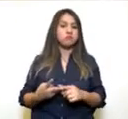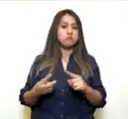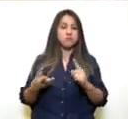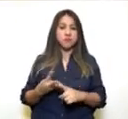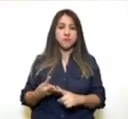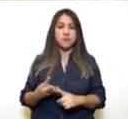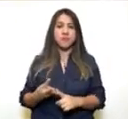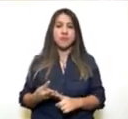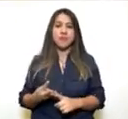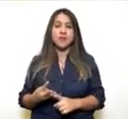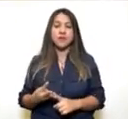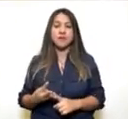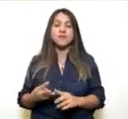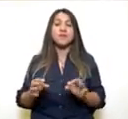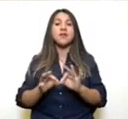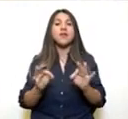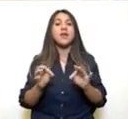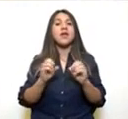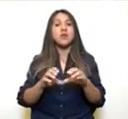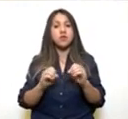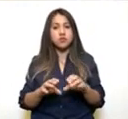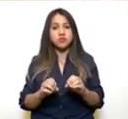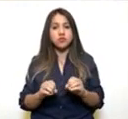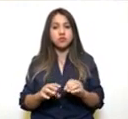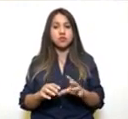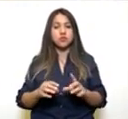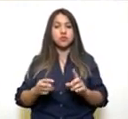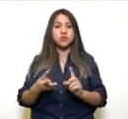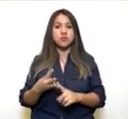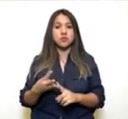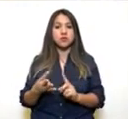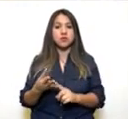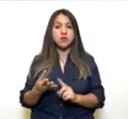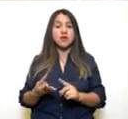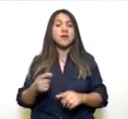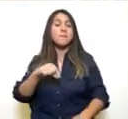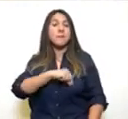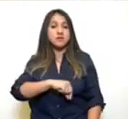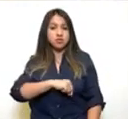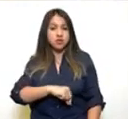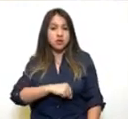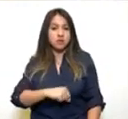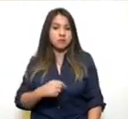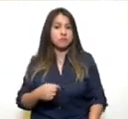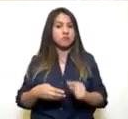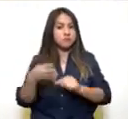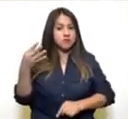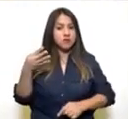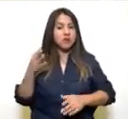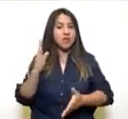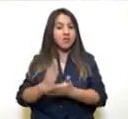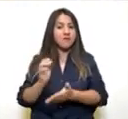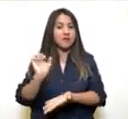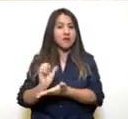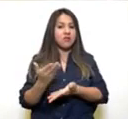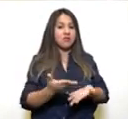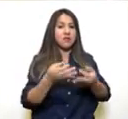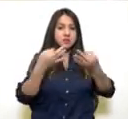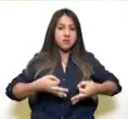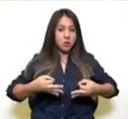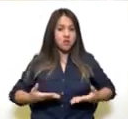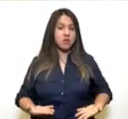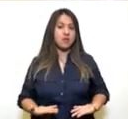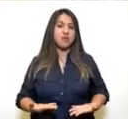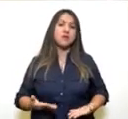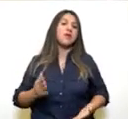vivienda la educación la salud y las pensiones yo creo que tenemos que estar